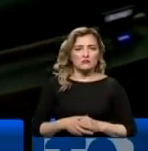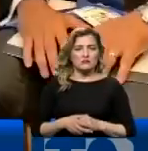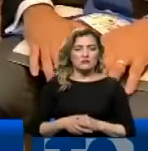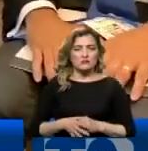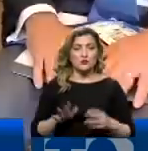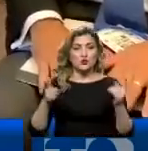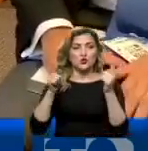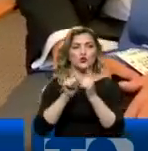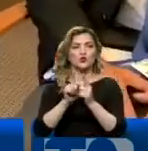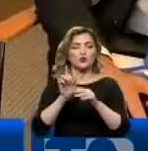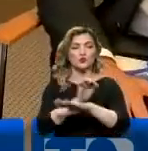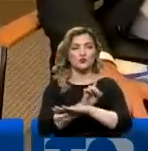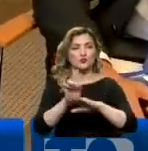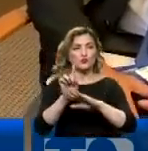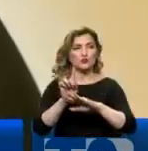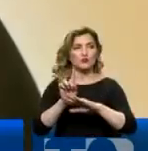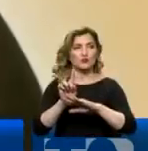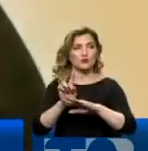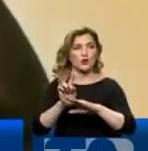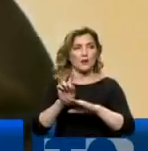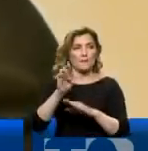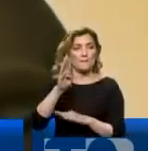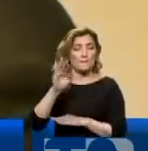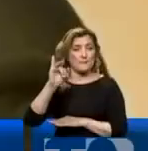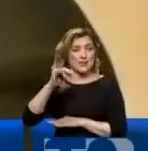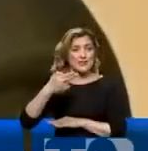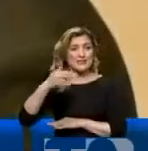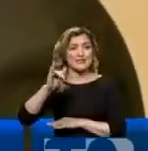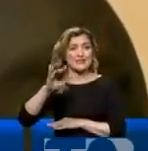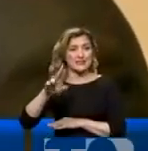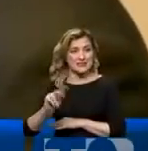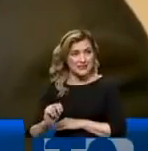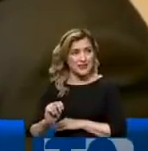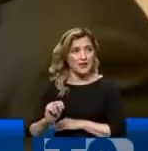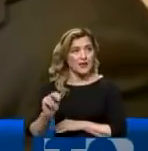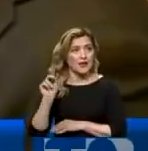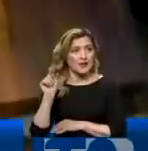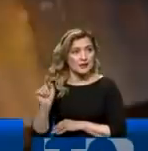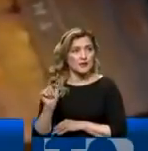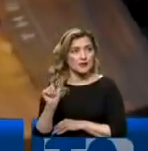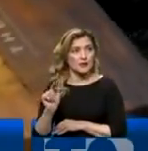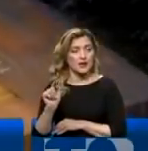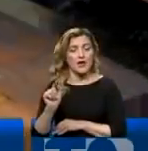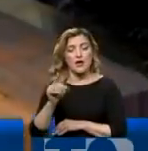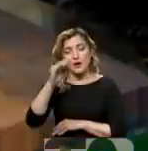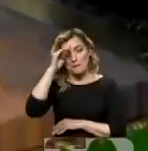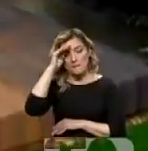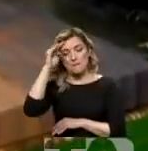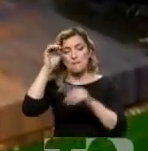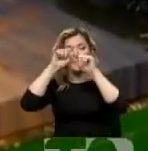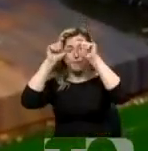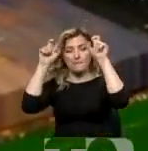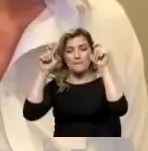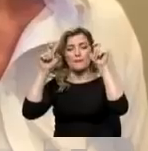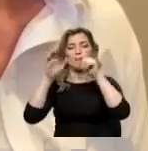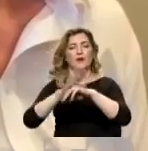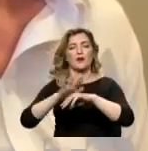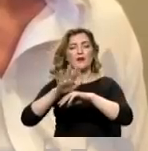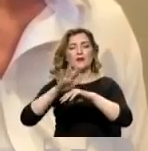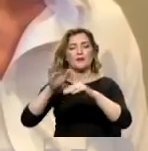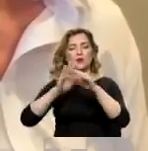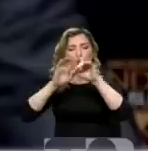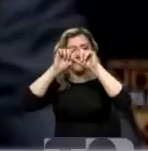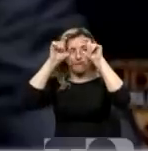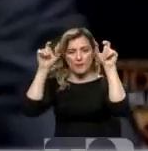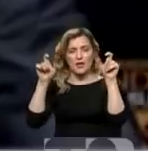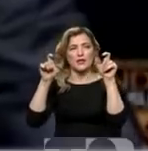un encuentro con el directivo de Virgin Stores, se confirmó el ingreso de la operadora móvil de esta compañía al país. Este miércoles, el presidente Moreno se